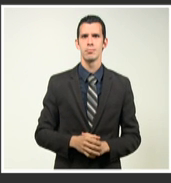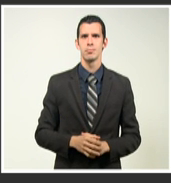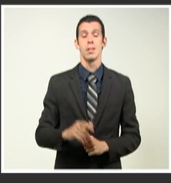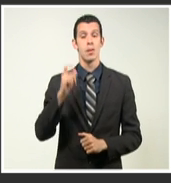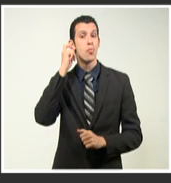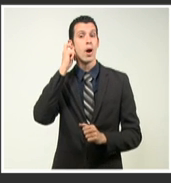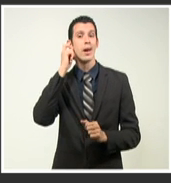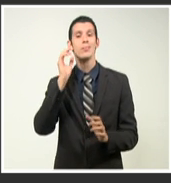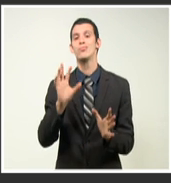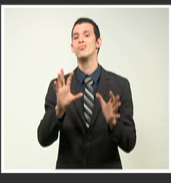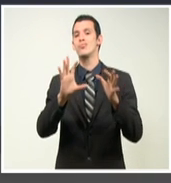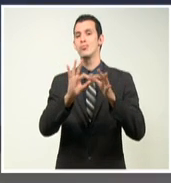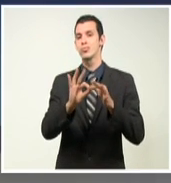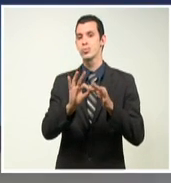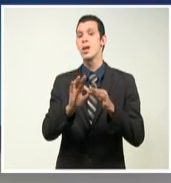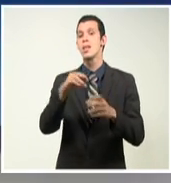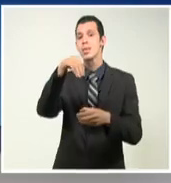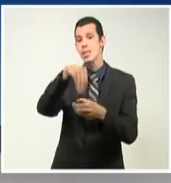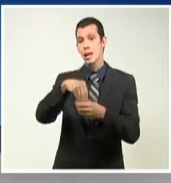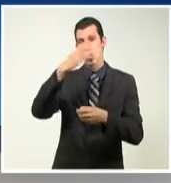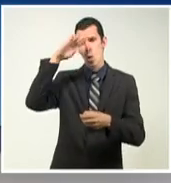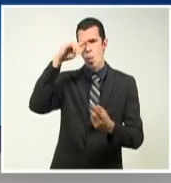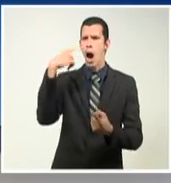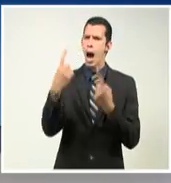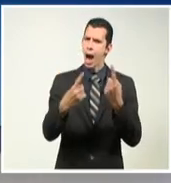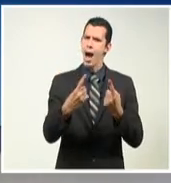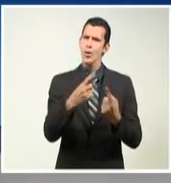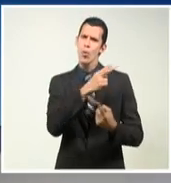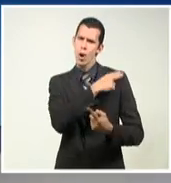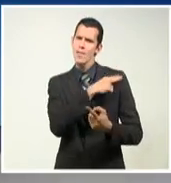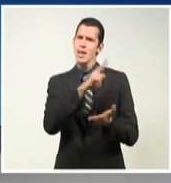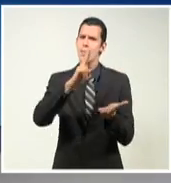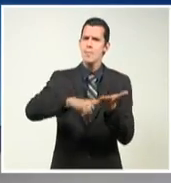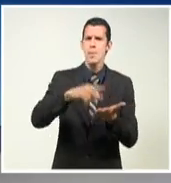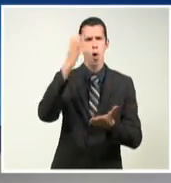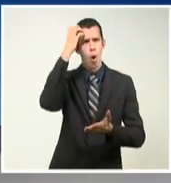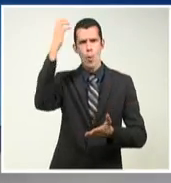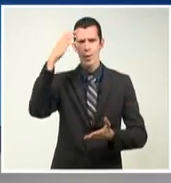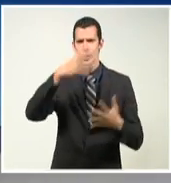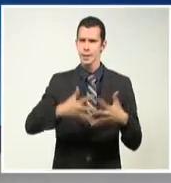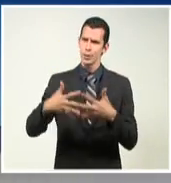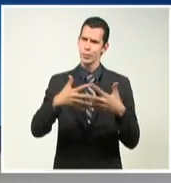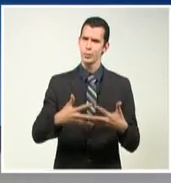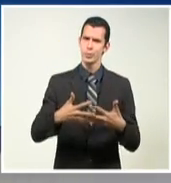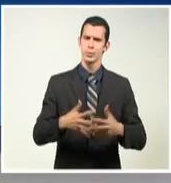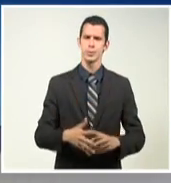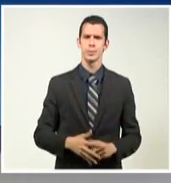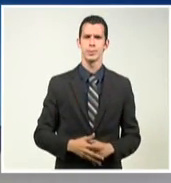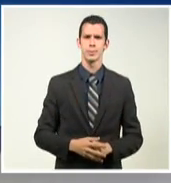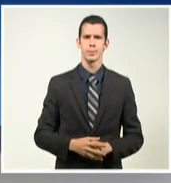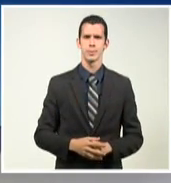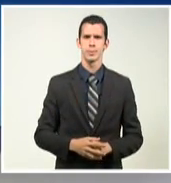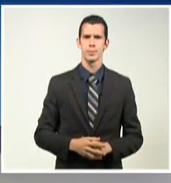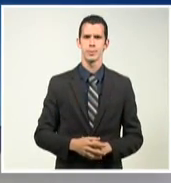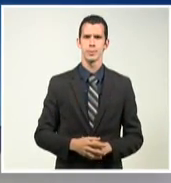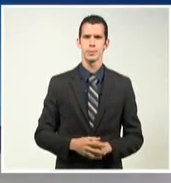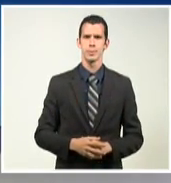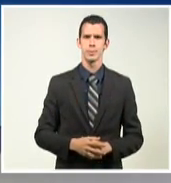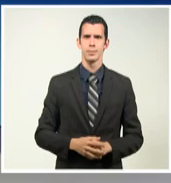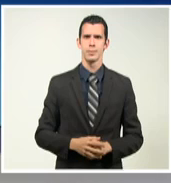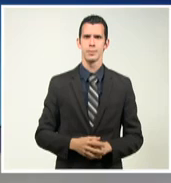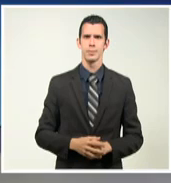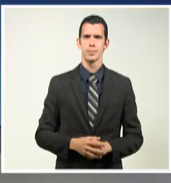gobierno norteamericano en Cuba. Miren, en realidad, esta persona actúa más bien a partir de proximidades, de influencias de algunos